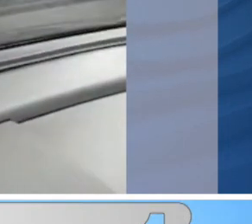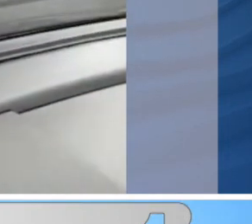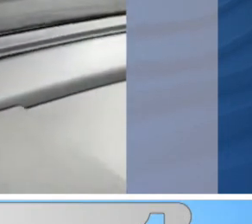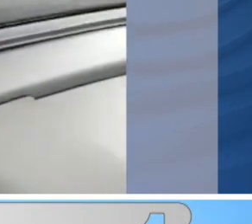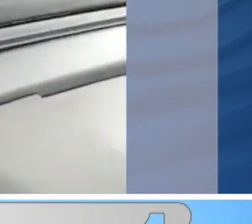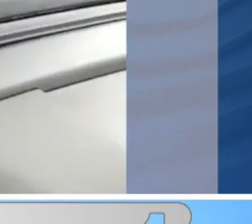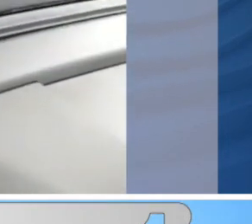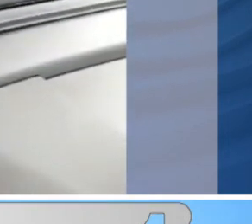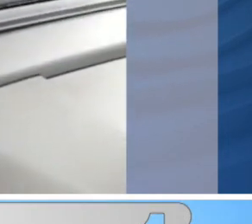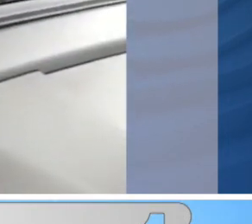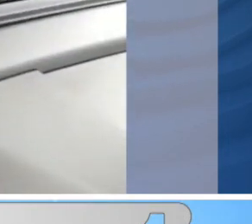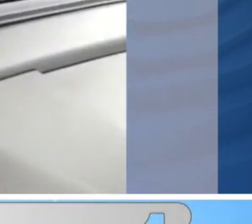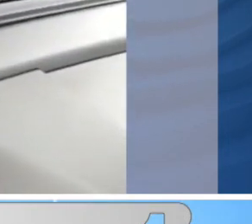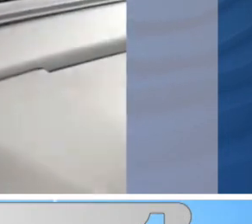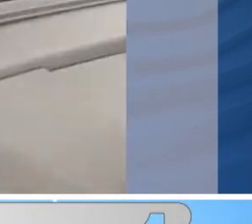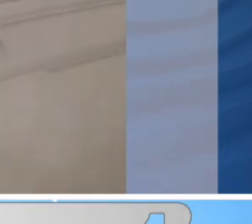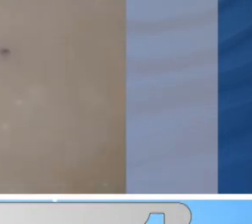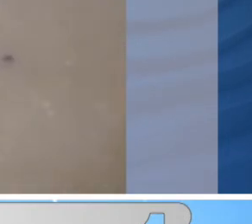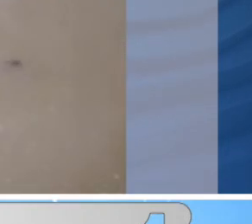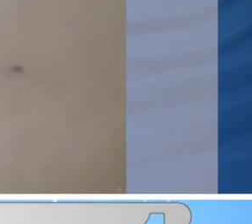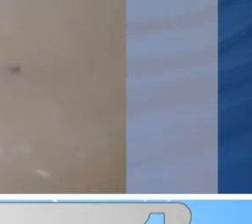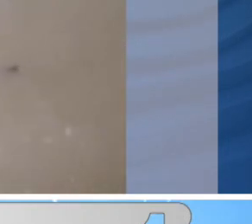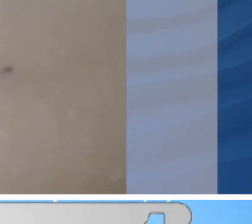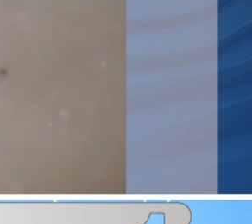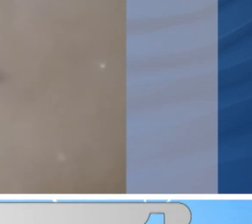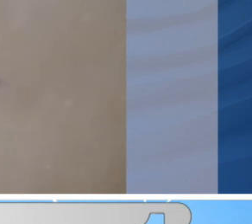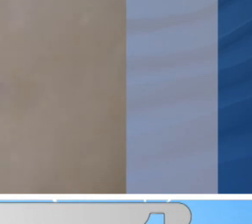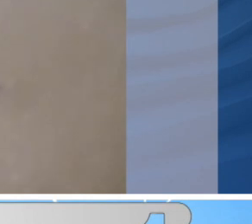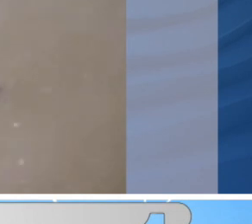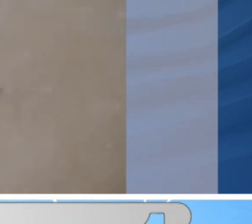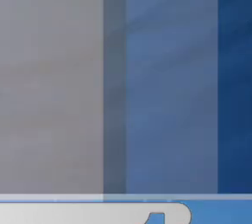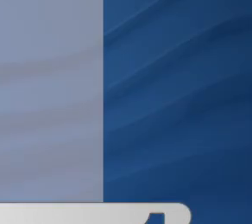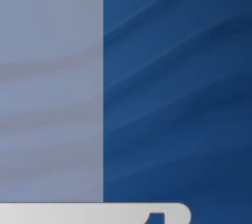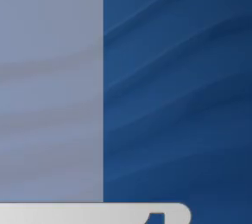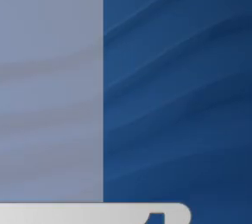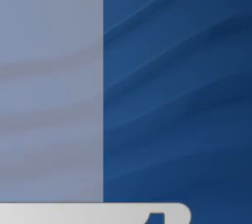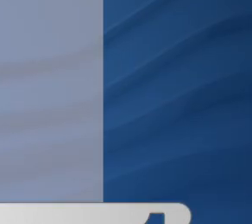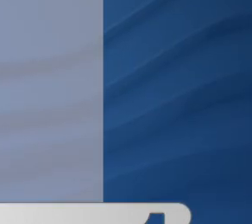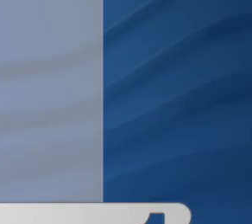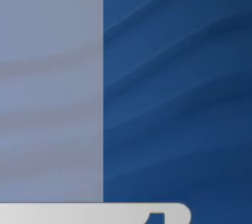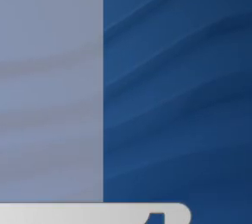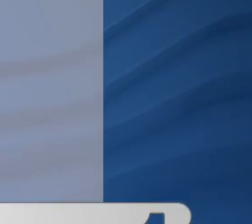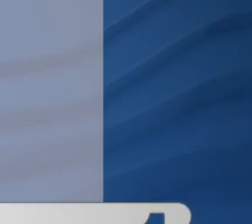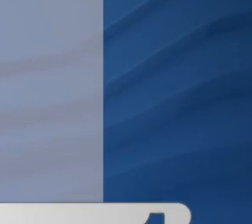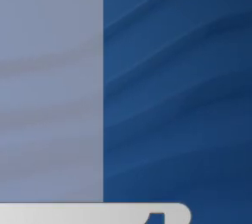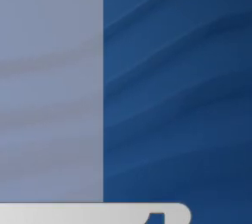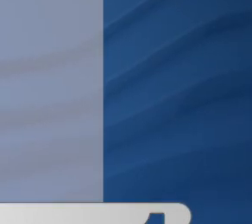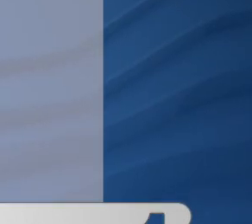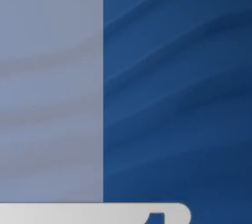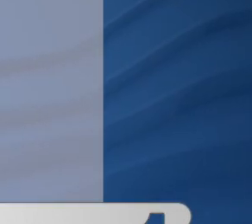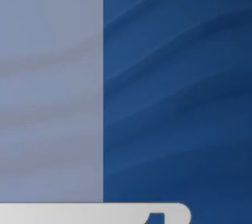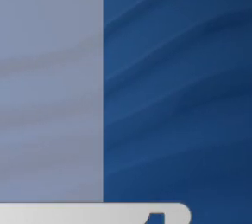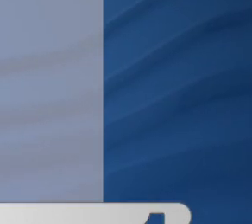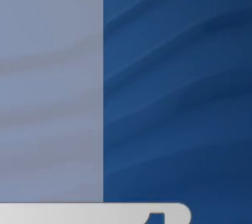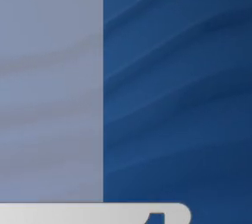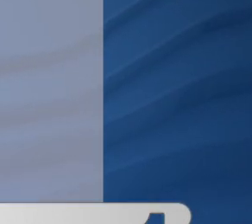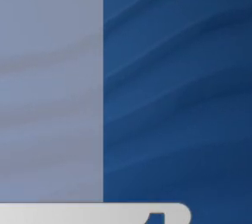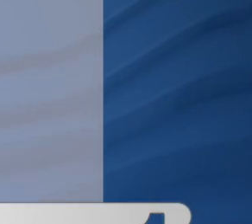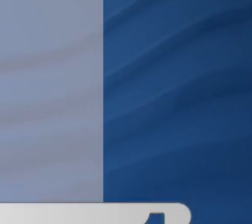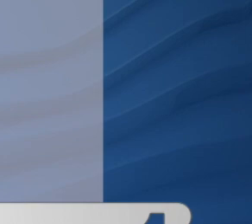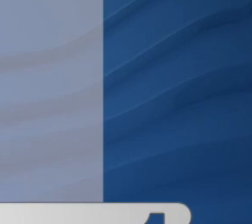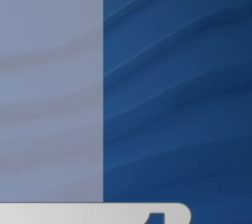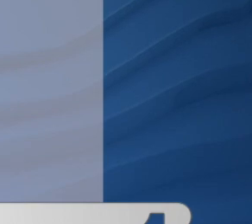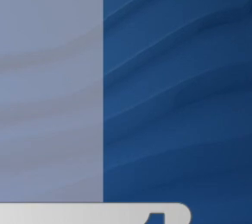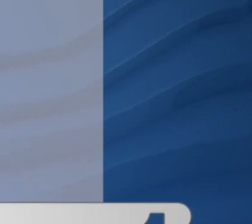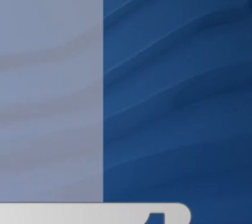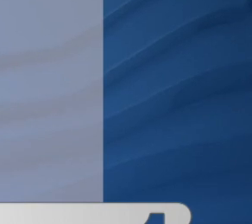trata de un operativo de búsqueda para tratar de establecer si hay una persona desaparecida en el municipio de Amagá tras la creciente súbita